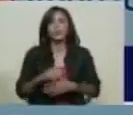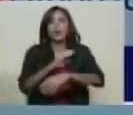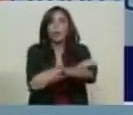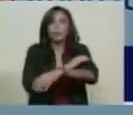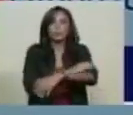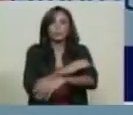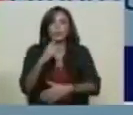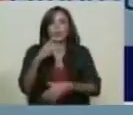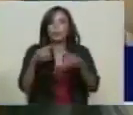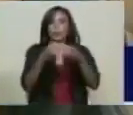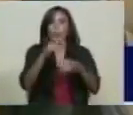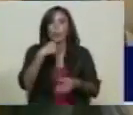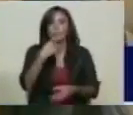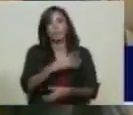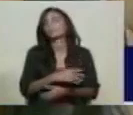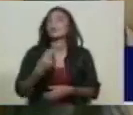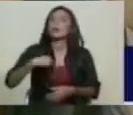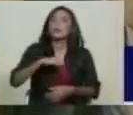nuestro